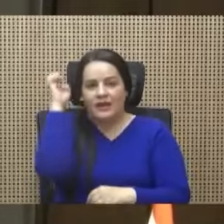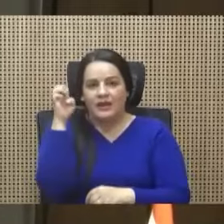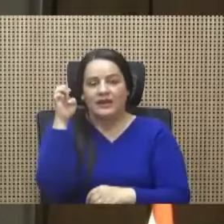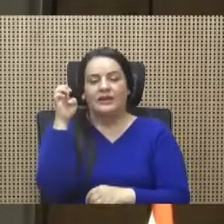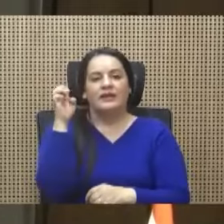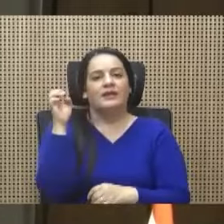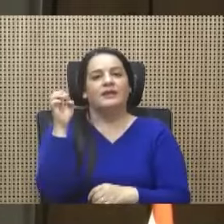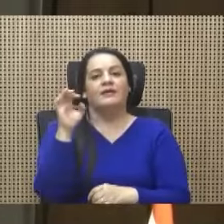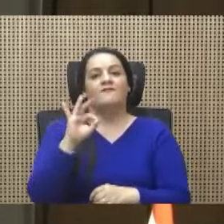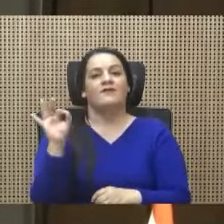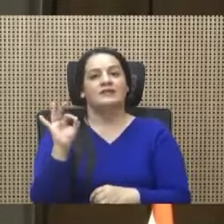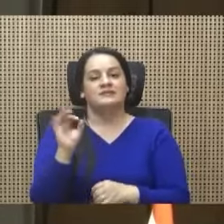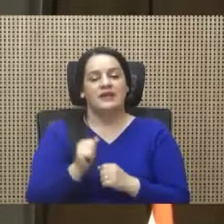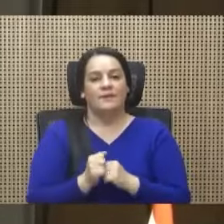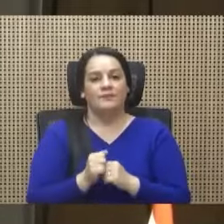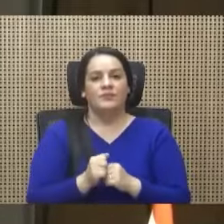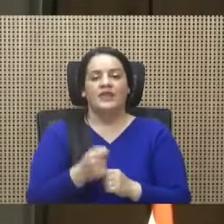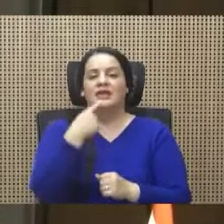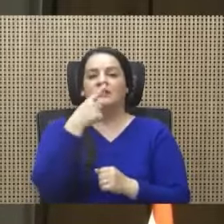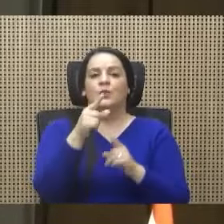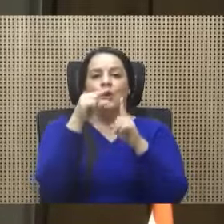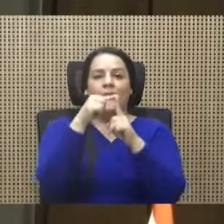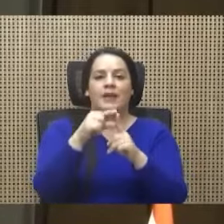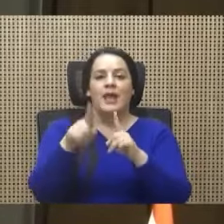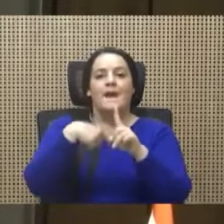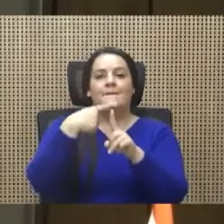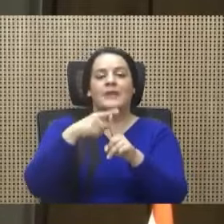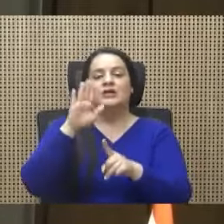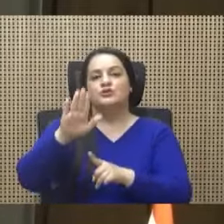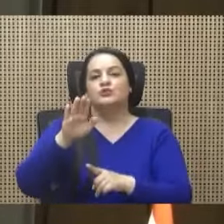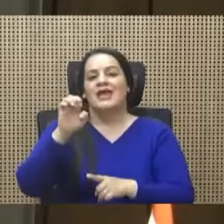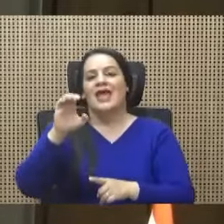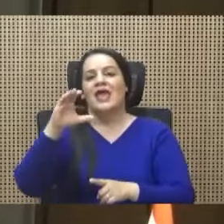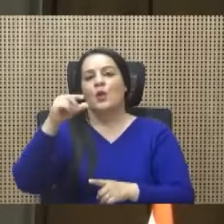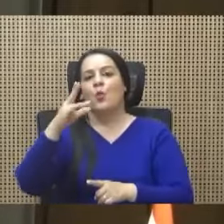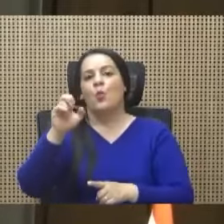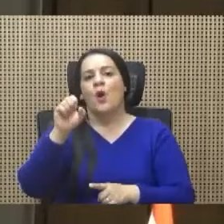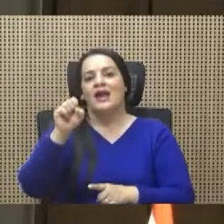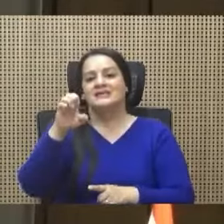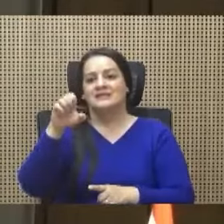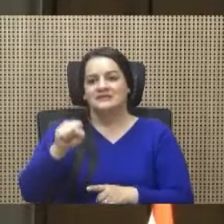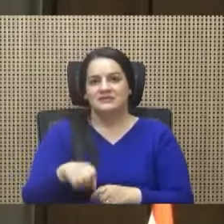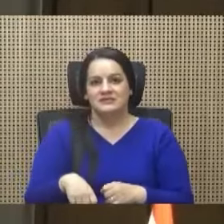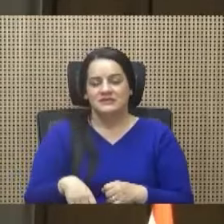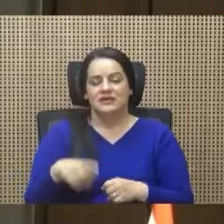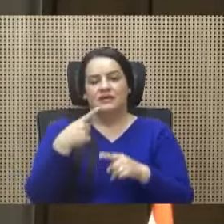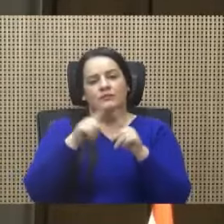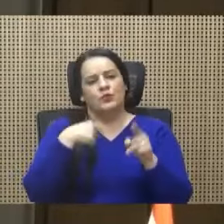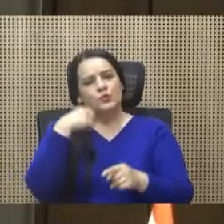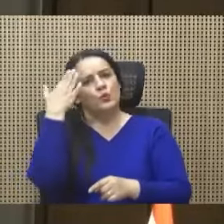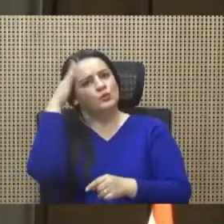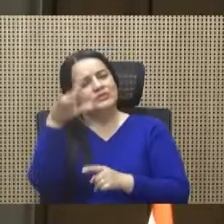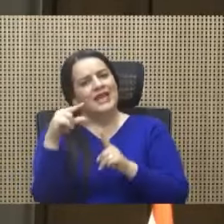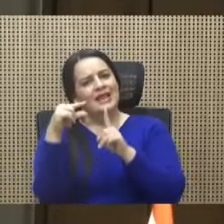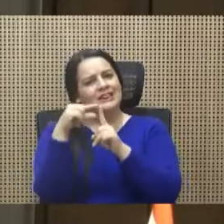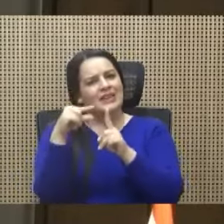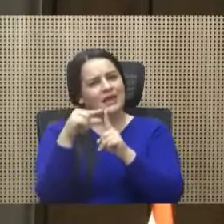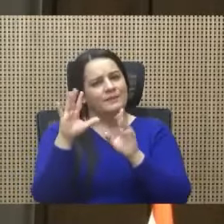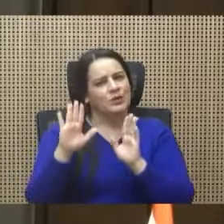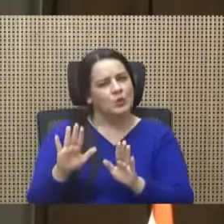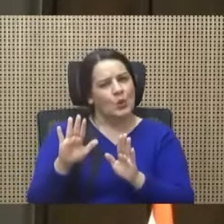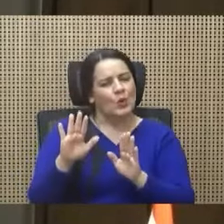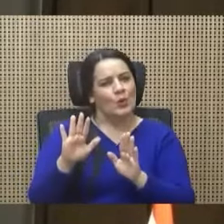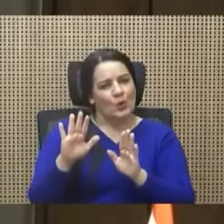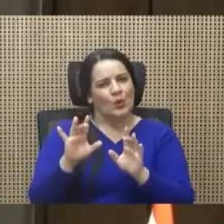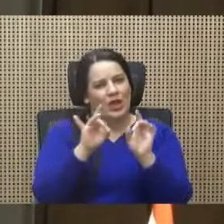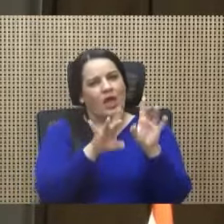Feinsack y mencionó la palabra y a sus secuaces. Yo no sé si en el término peyorativo todos